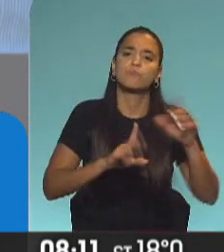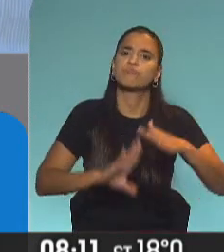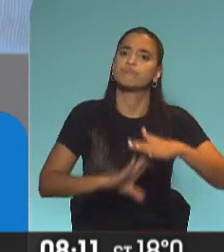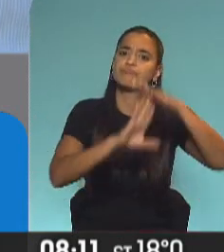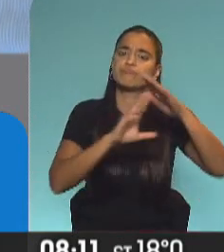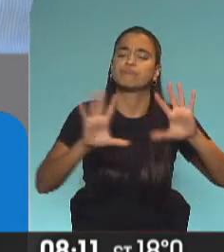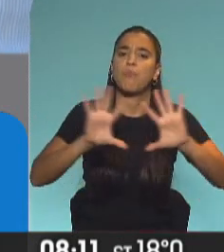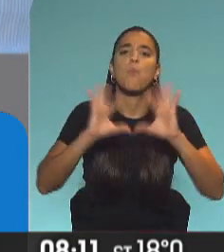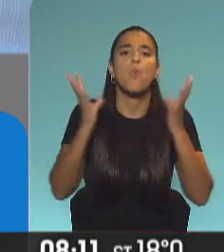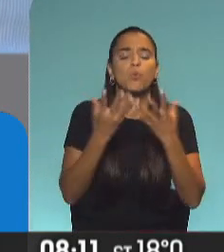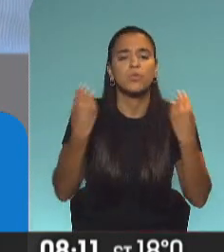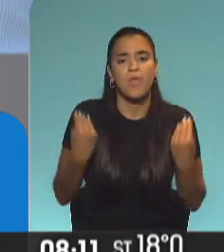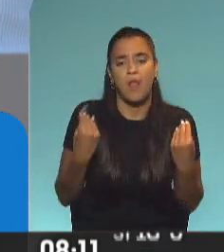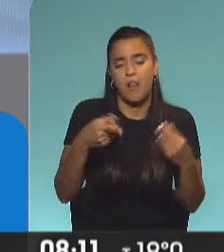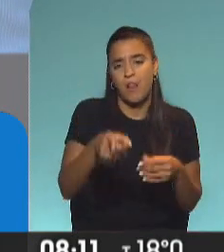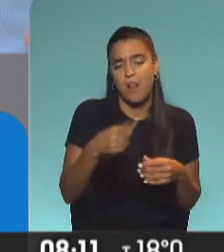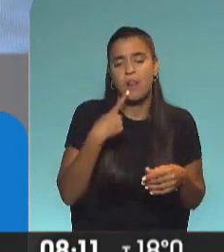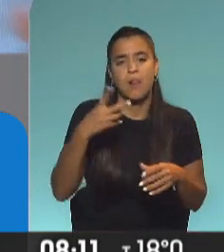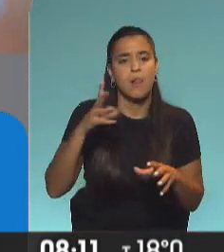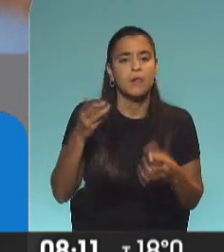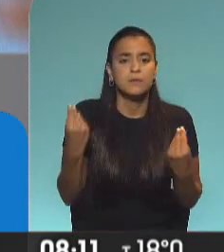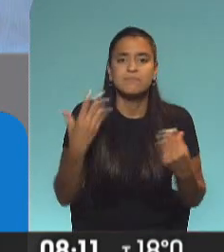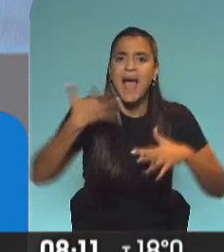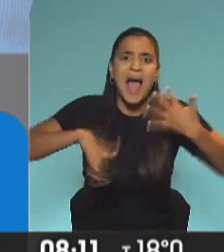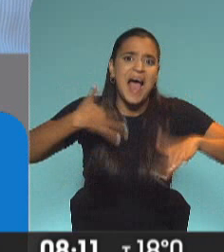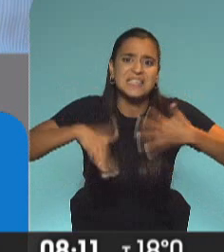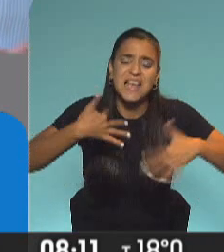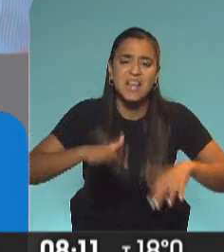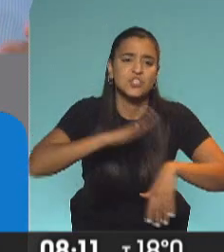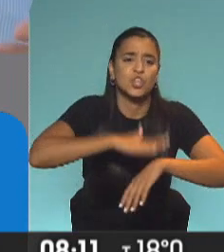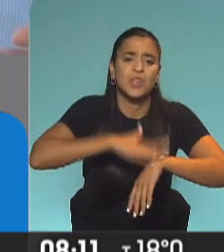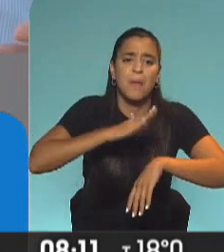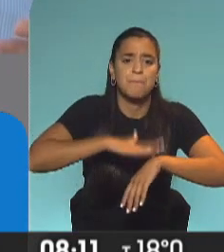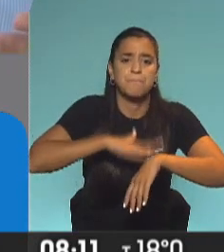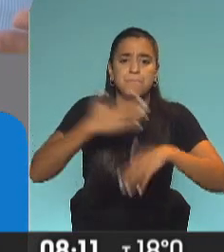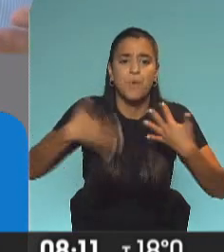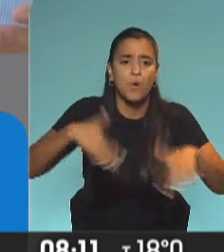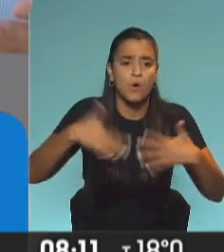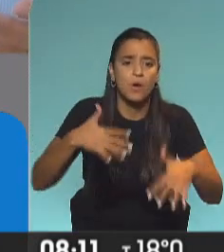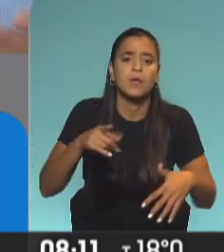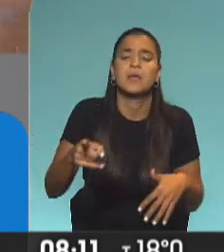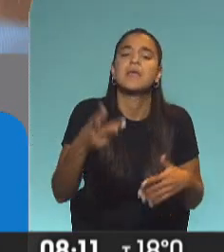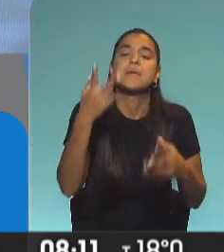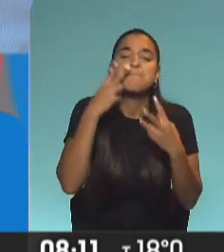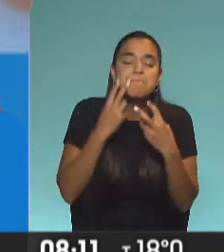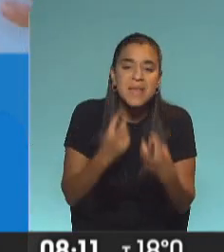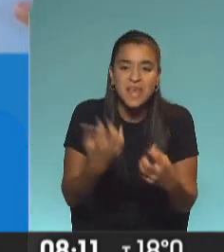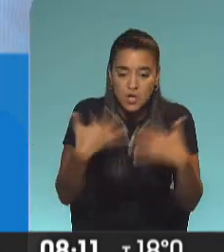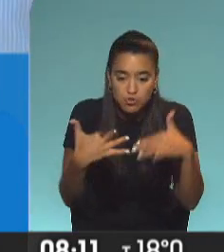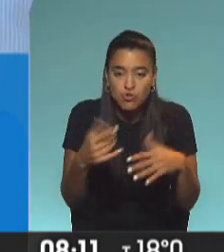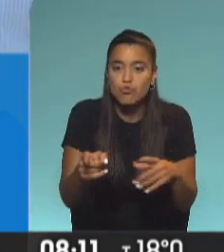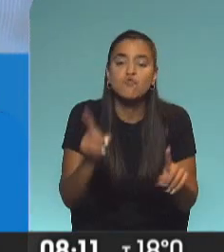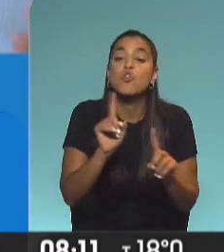nivel mundial, en términos de que esta aceleración en los tiempos con los cuales se han llevado adelante las investigaciones no habla